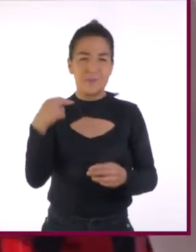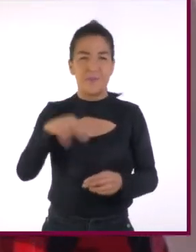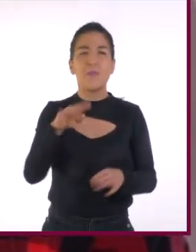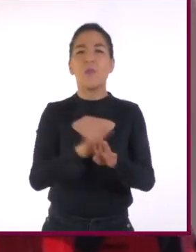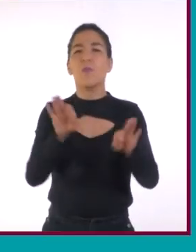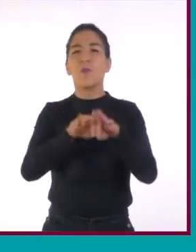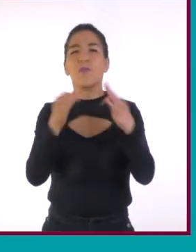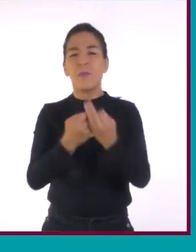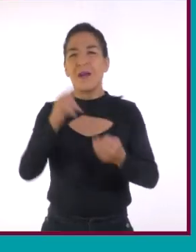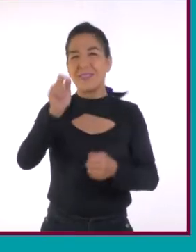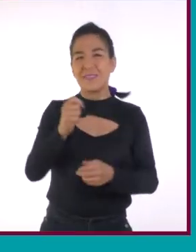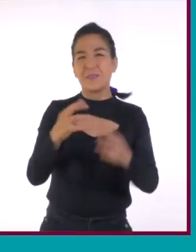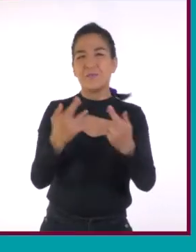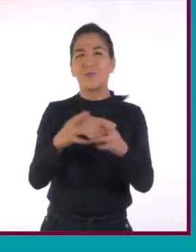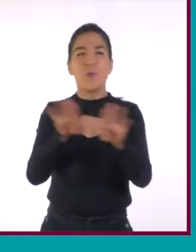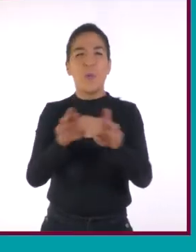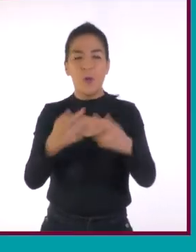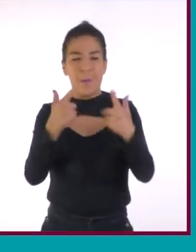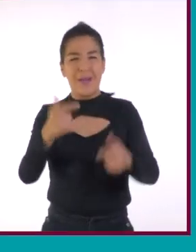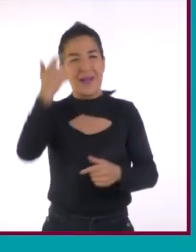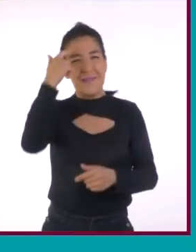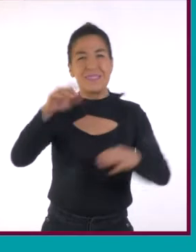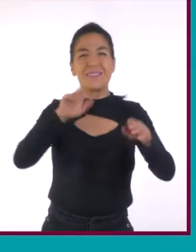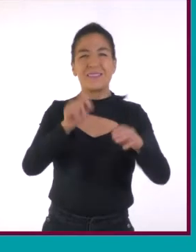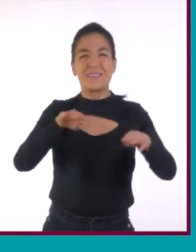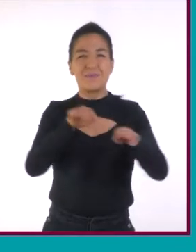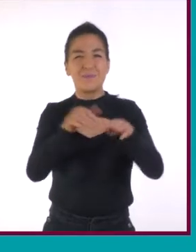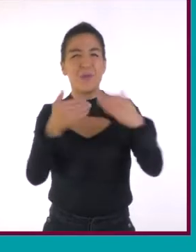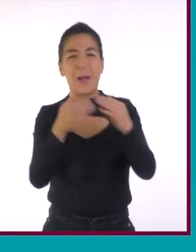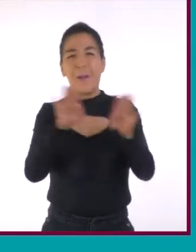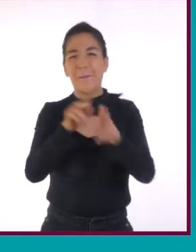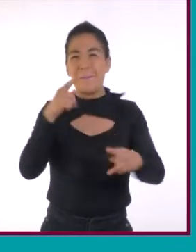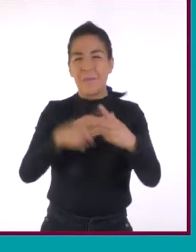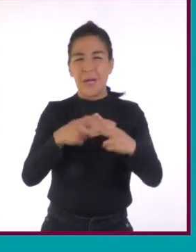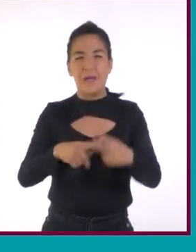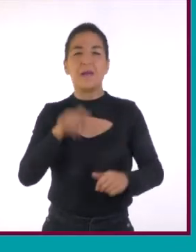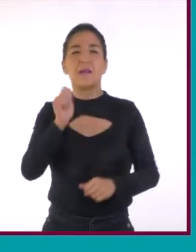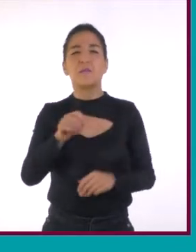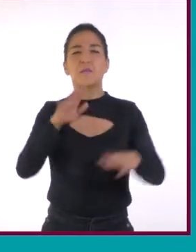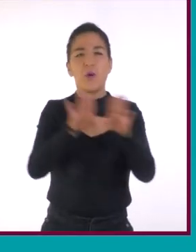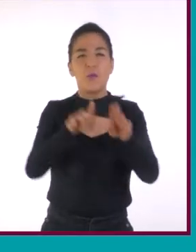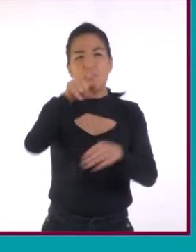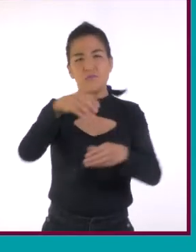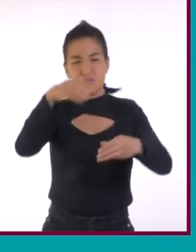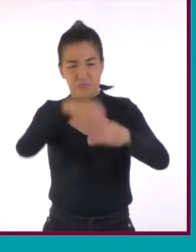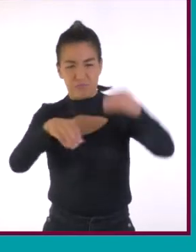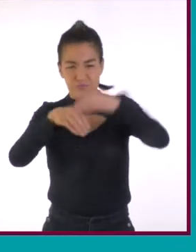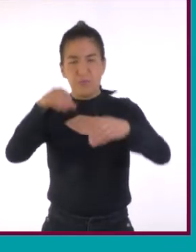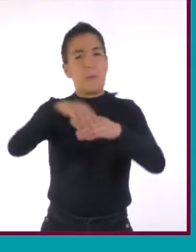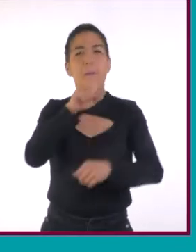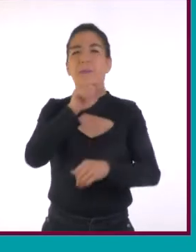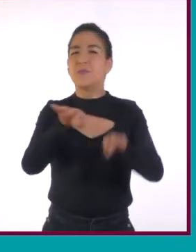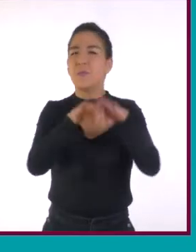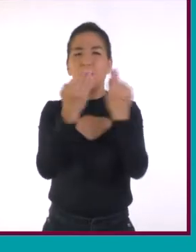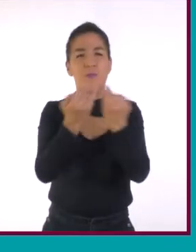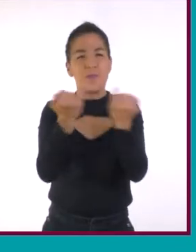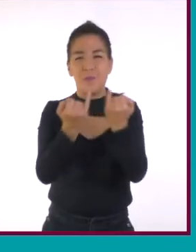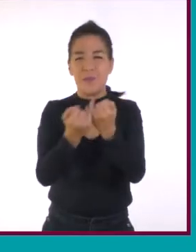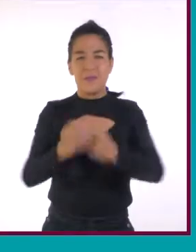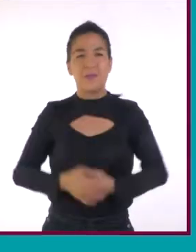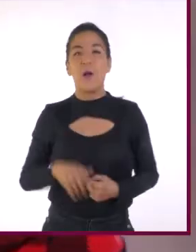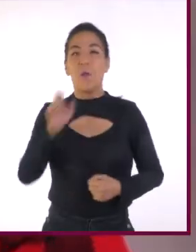o de libros. Es una forma de rompecabezas matemático que también puede realizarse con naipes o bloques que tengan la misma